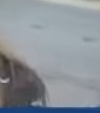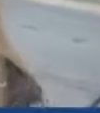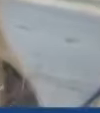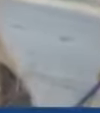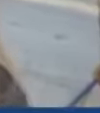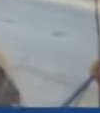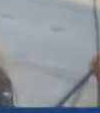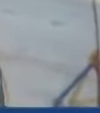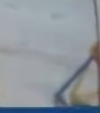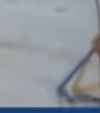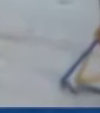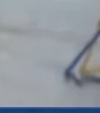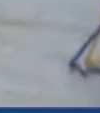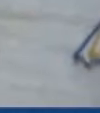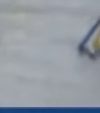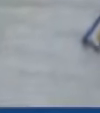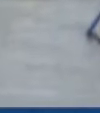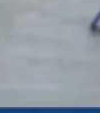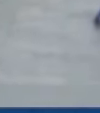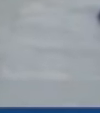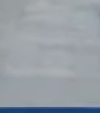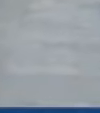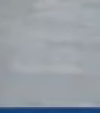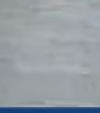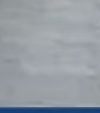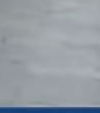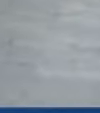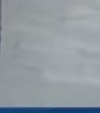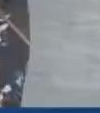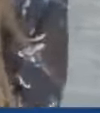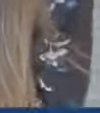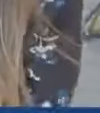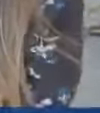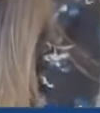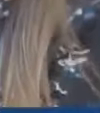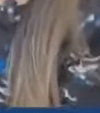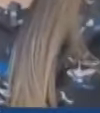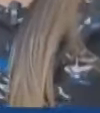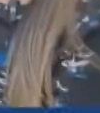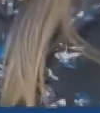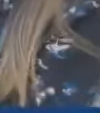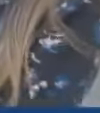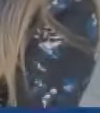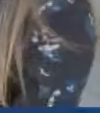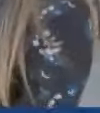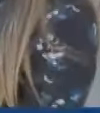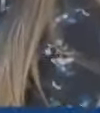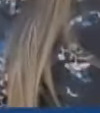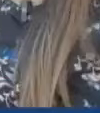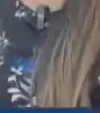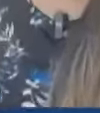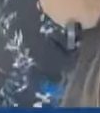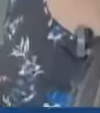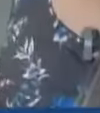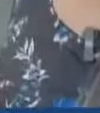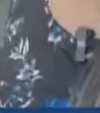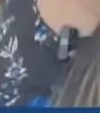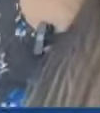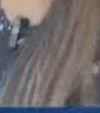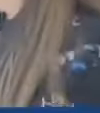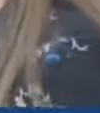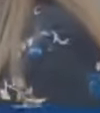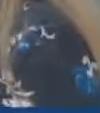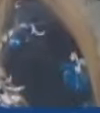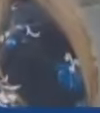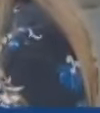un pueblo que no se detiene y que justamente ha sido víctima a través de la comunicación. ¿Cómo explicar esto?